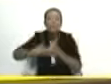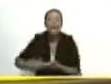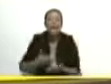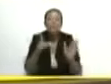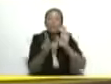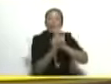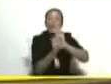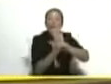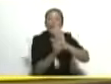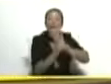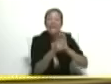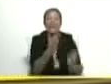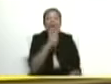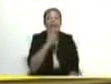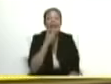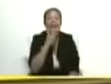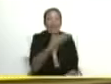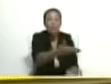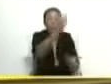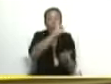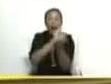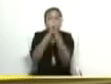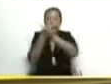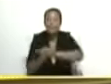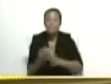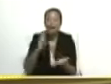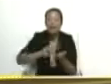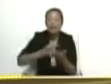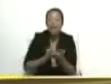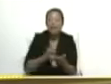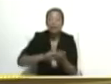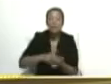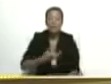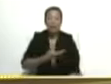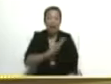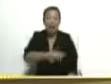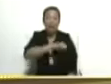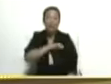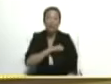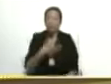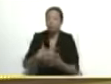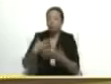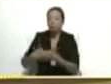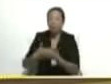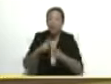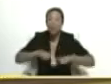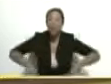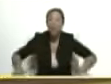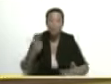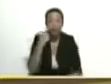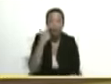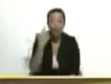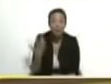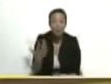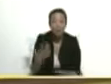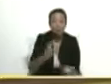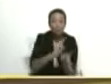leyes en inglés para que fueran traducidas aquí en el Congreso, en estos espacios.